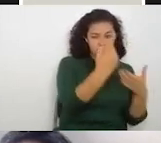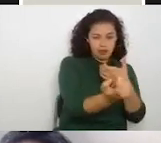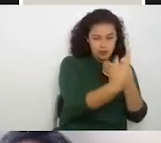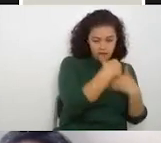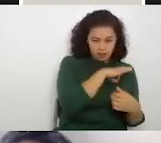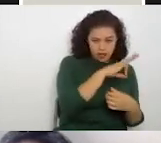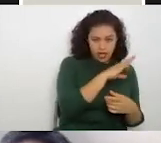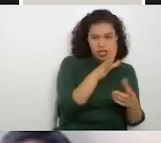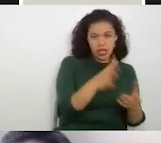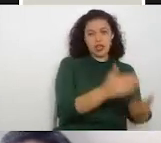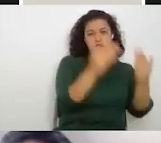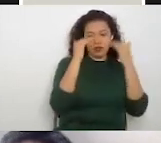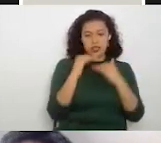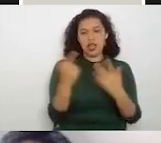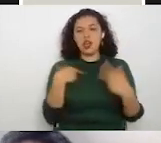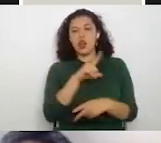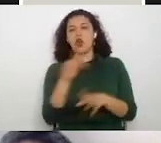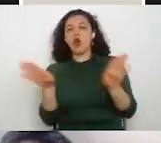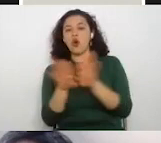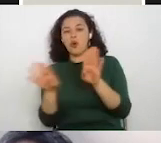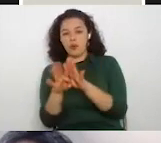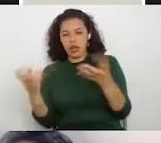la segunda, cómo se hace, ¿no?